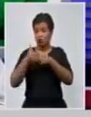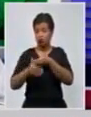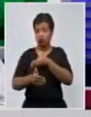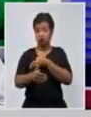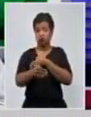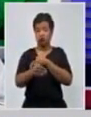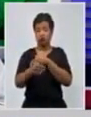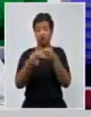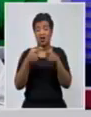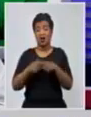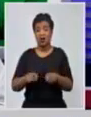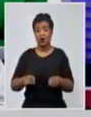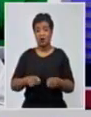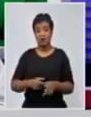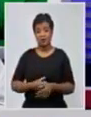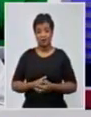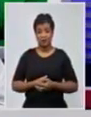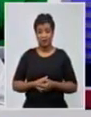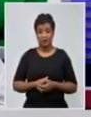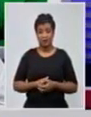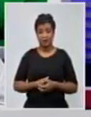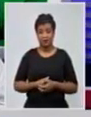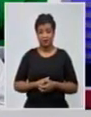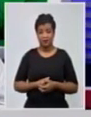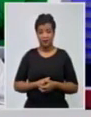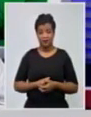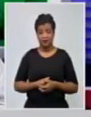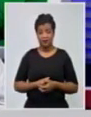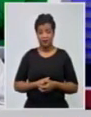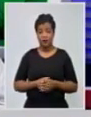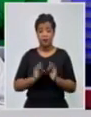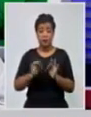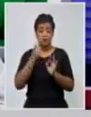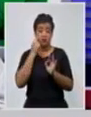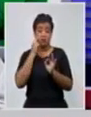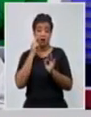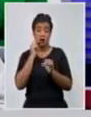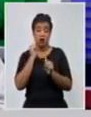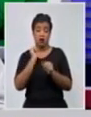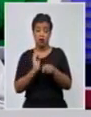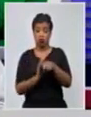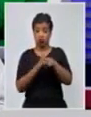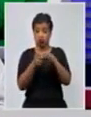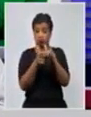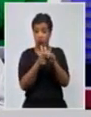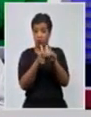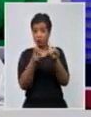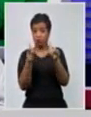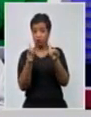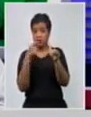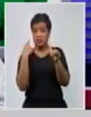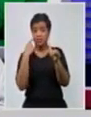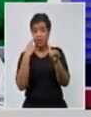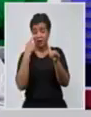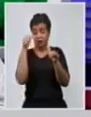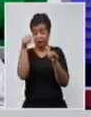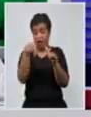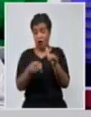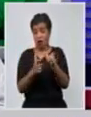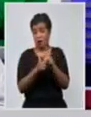y que realmente al incrementarse el número de casos, como hemos visto que ha estado